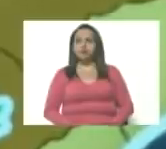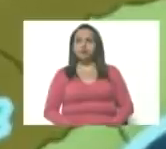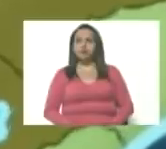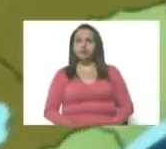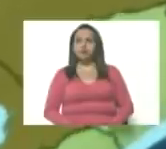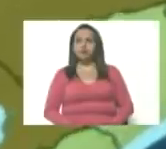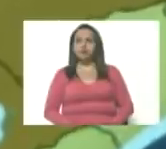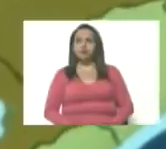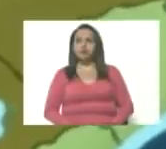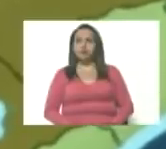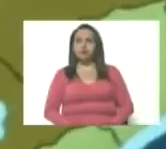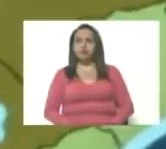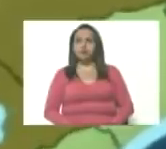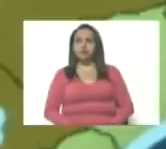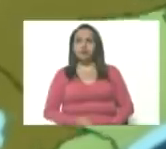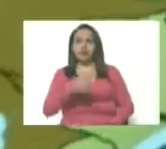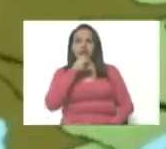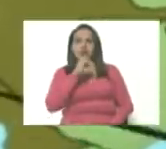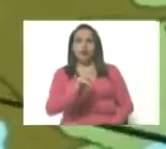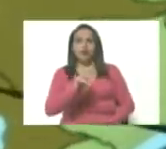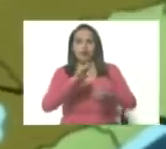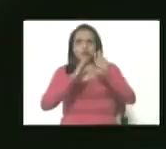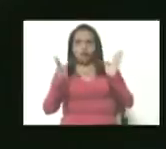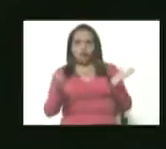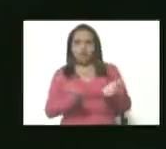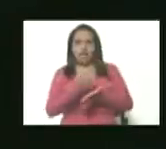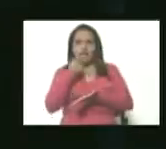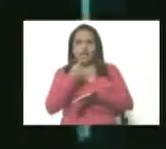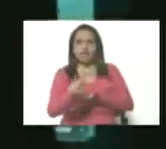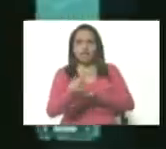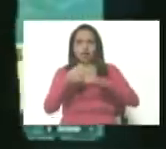Y el informe mundial de lo que establece que el